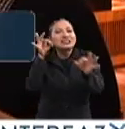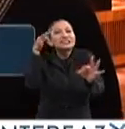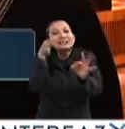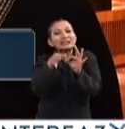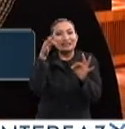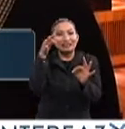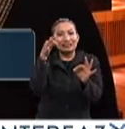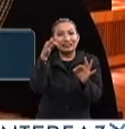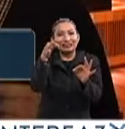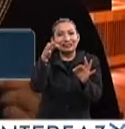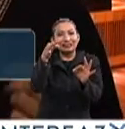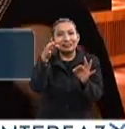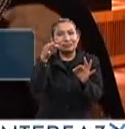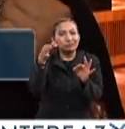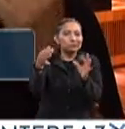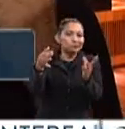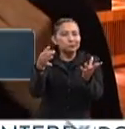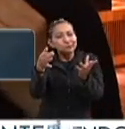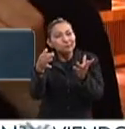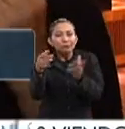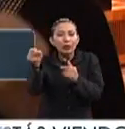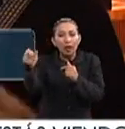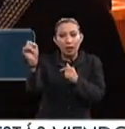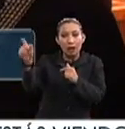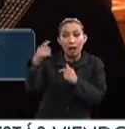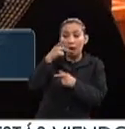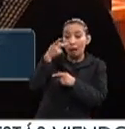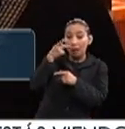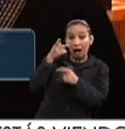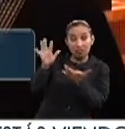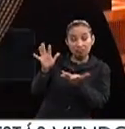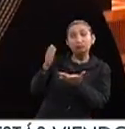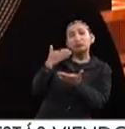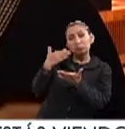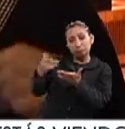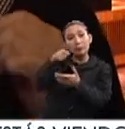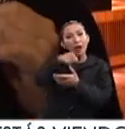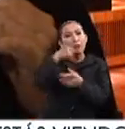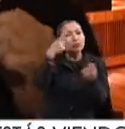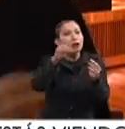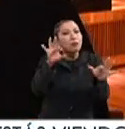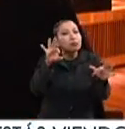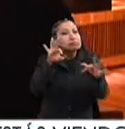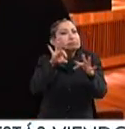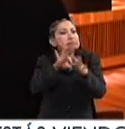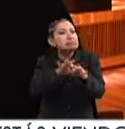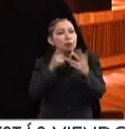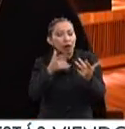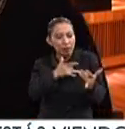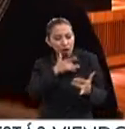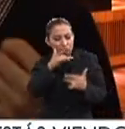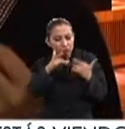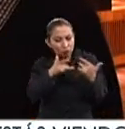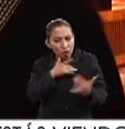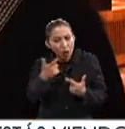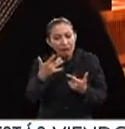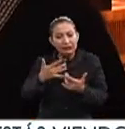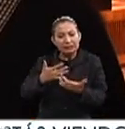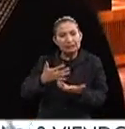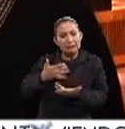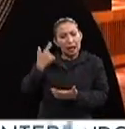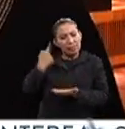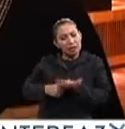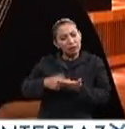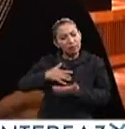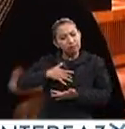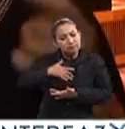asertiva que la misma lengua, por así decirlo, porque como vienen también emociones y vienen